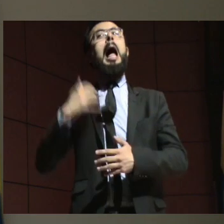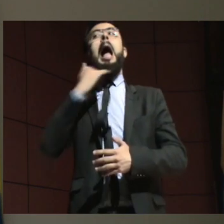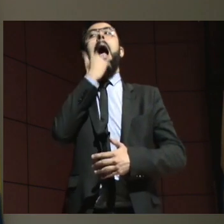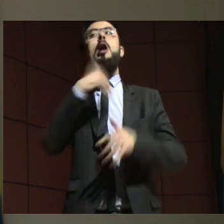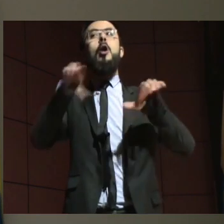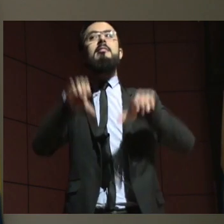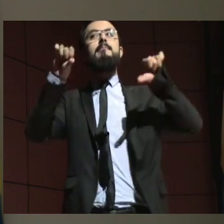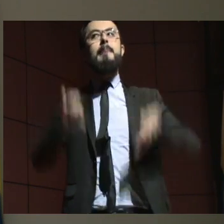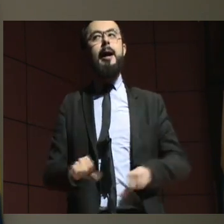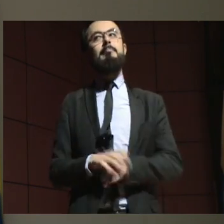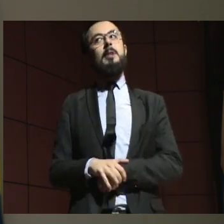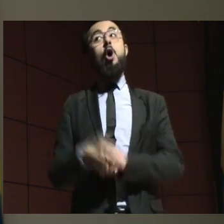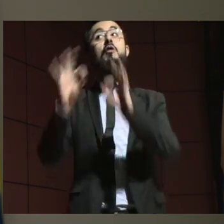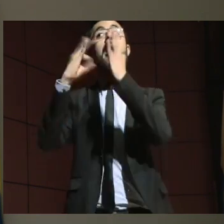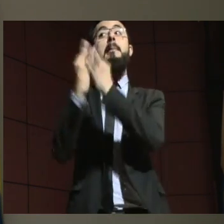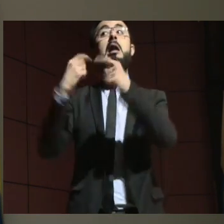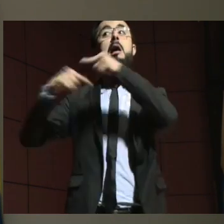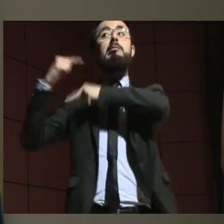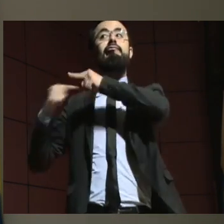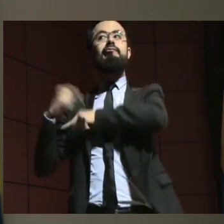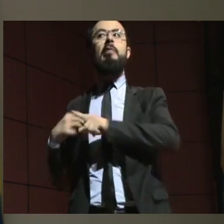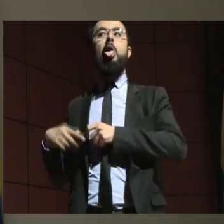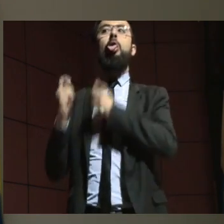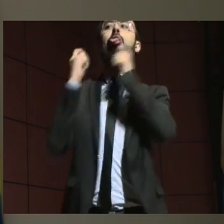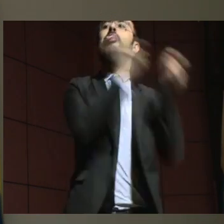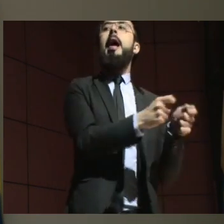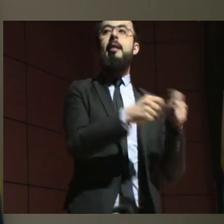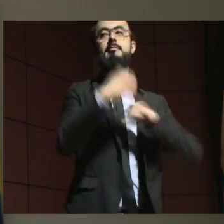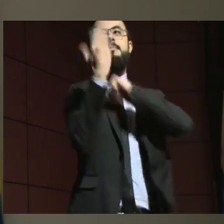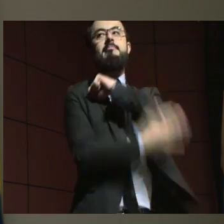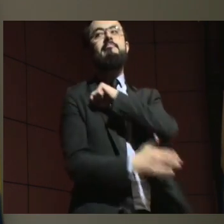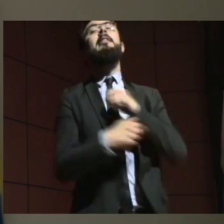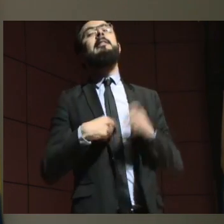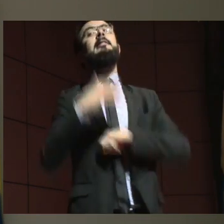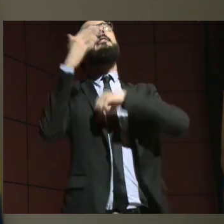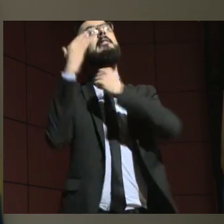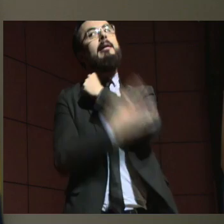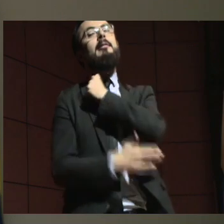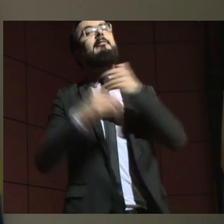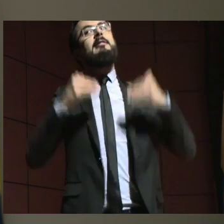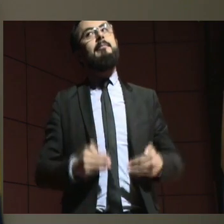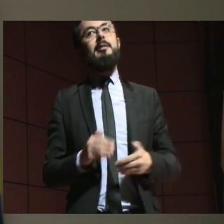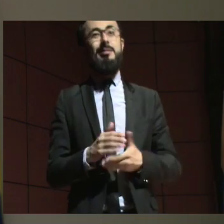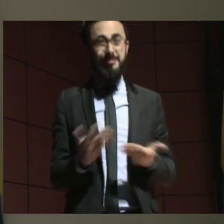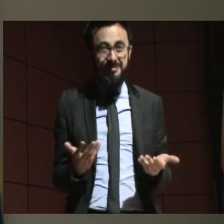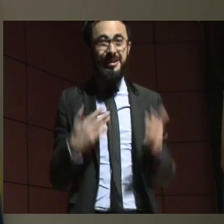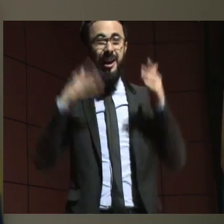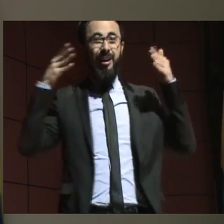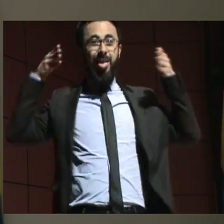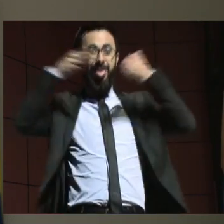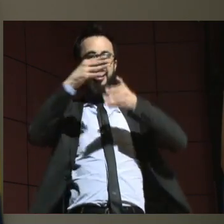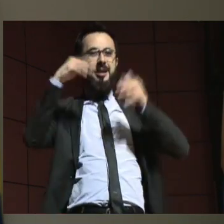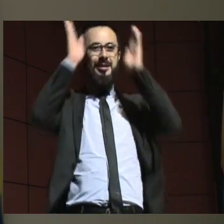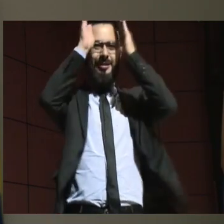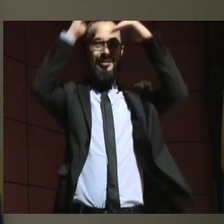familia para tener un familiar con discapacidad? Esa es una forma de ver la discapacidad como un castigo y lo que termina siendo, como